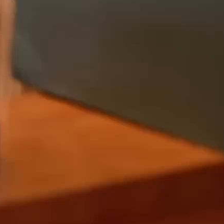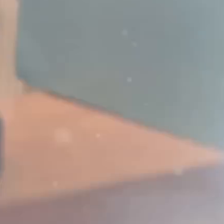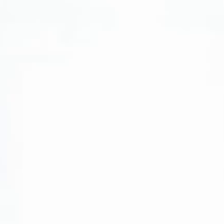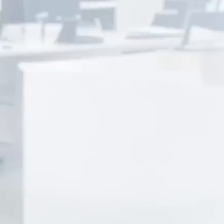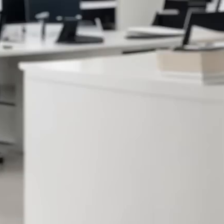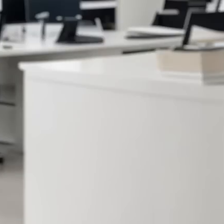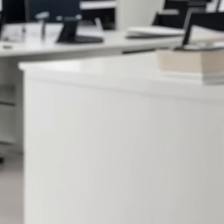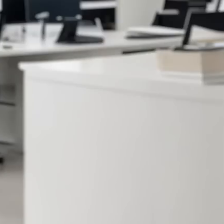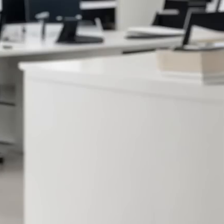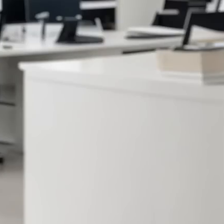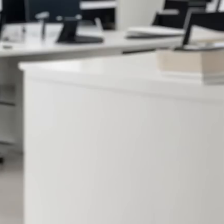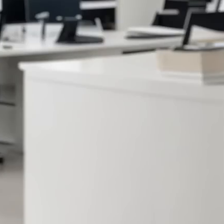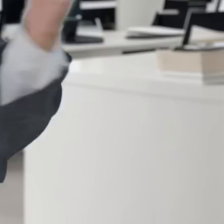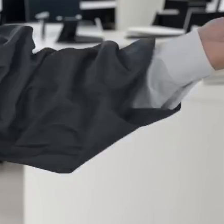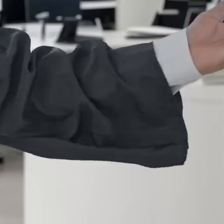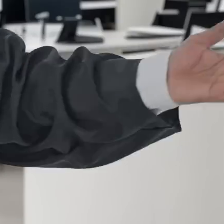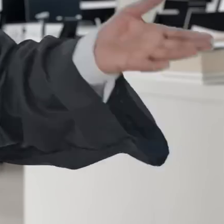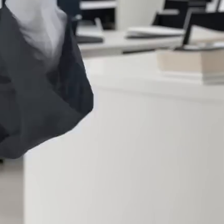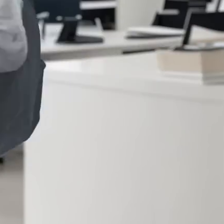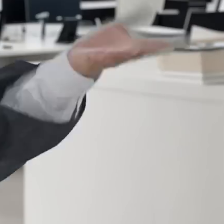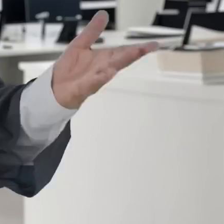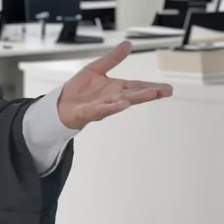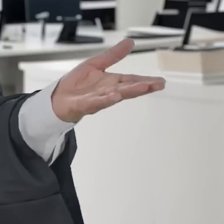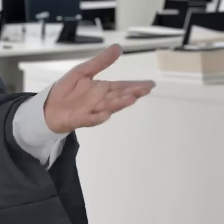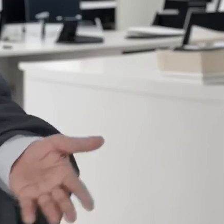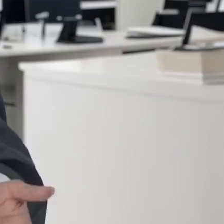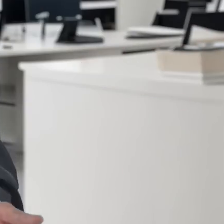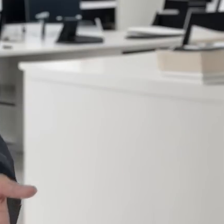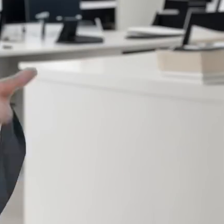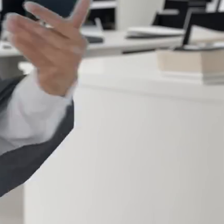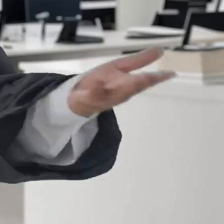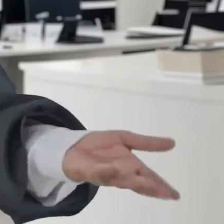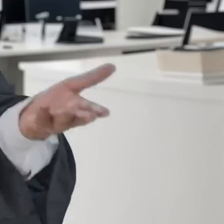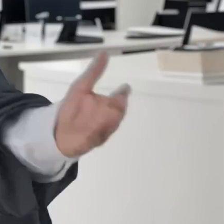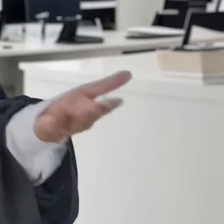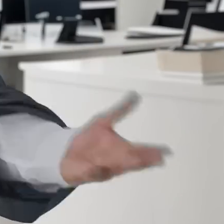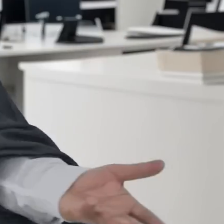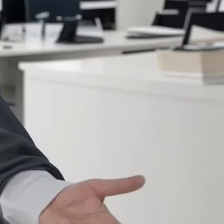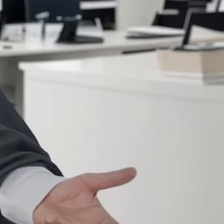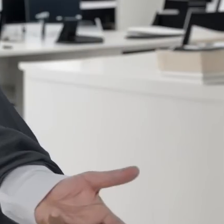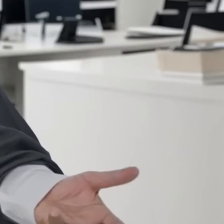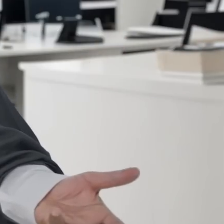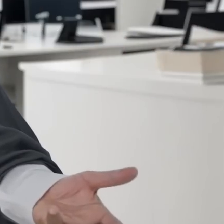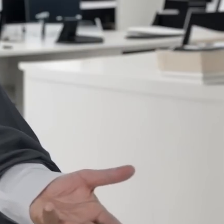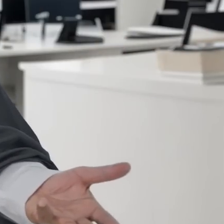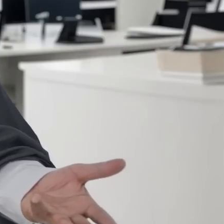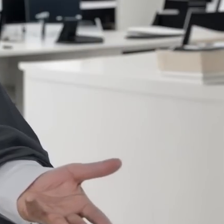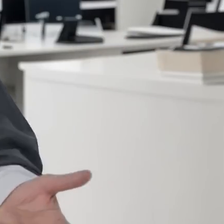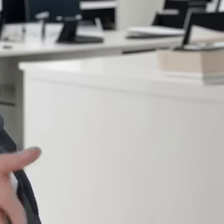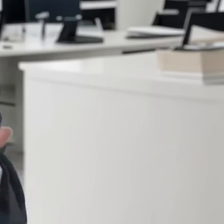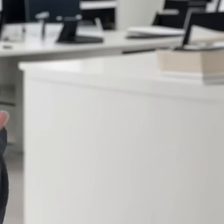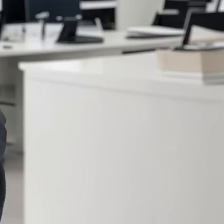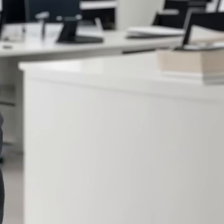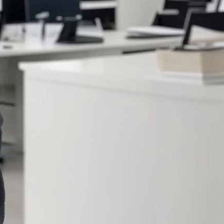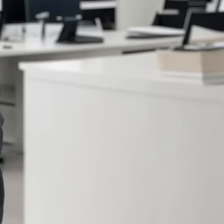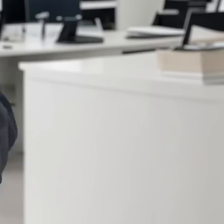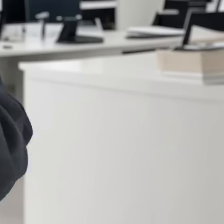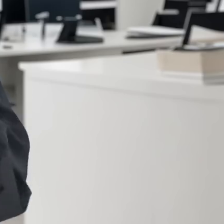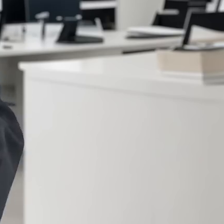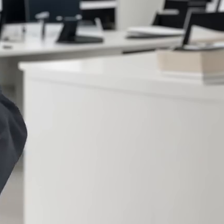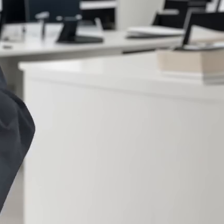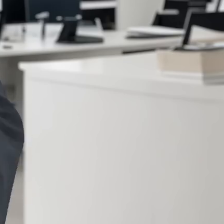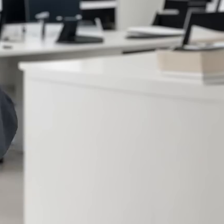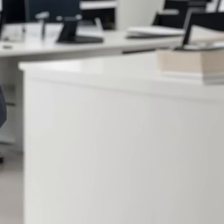cambiará. Con la democratización del Poder Judicial se procederá, ya que tienen todos esos casos preparados y